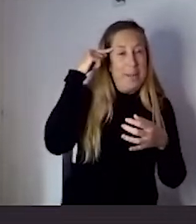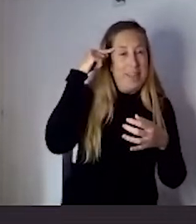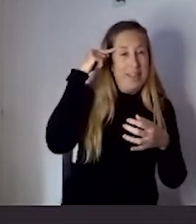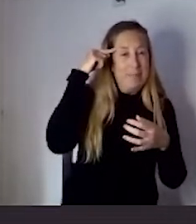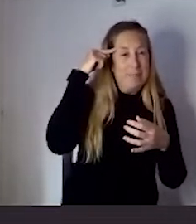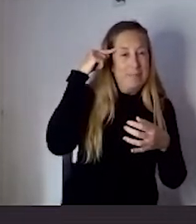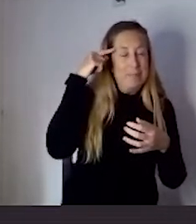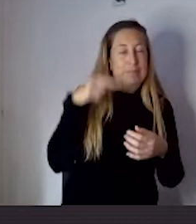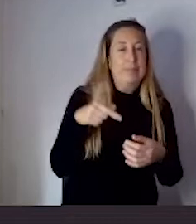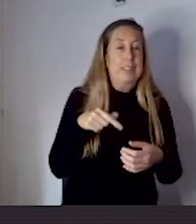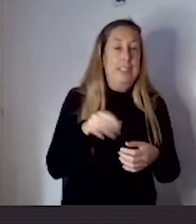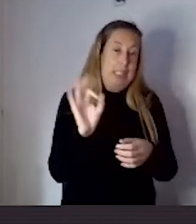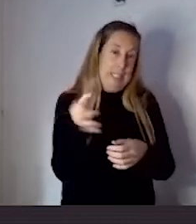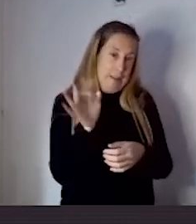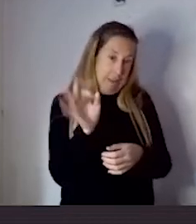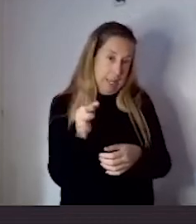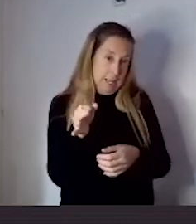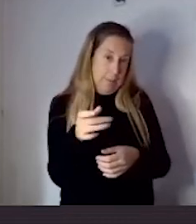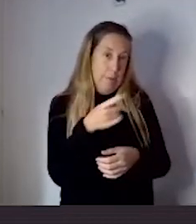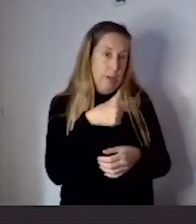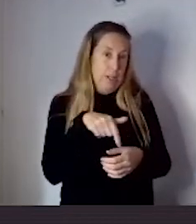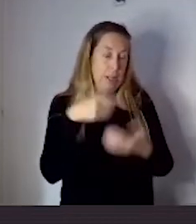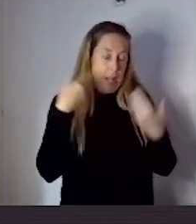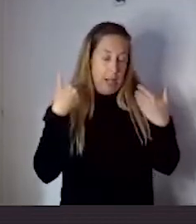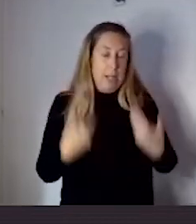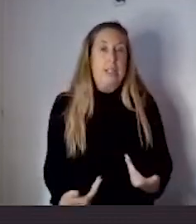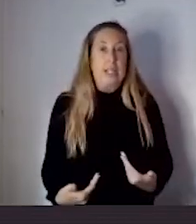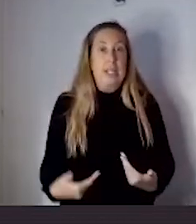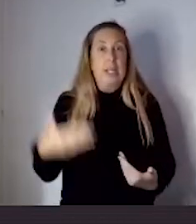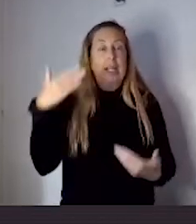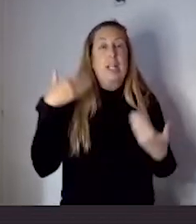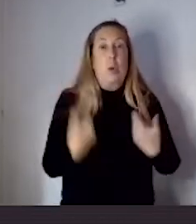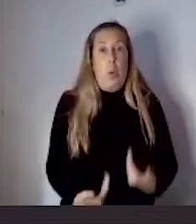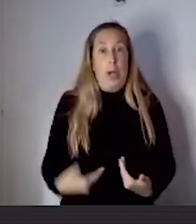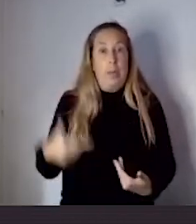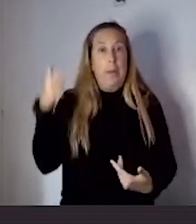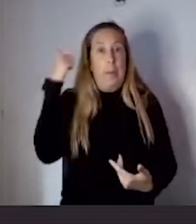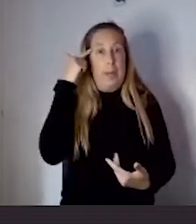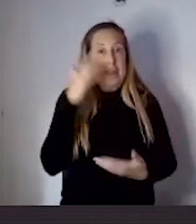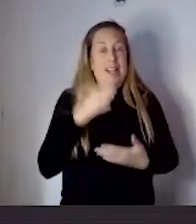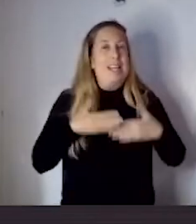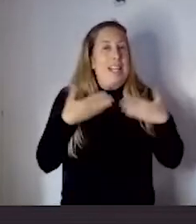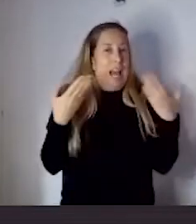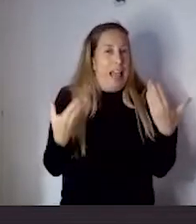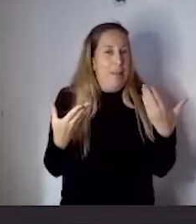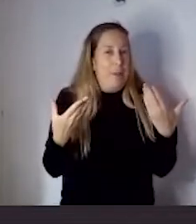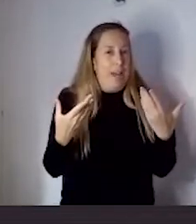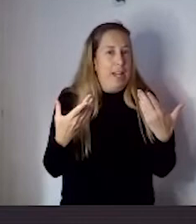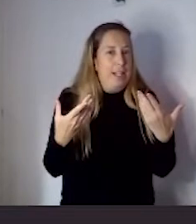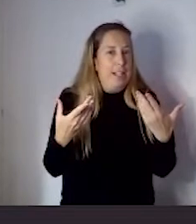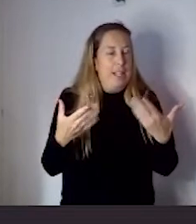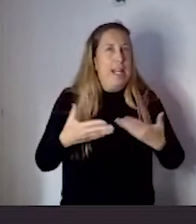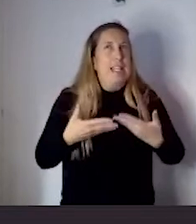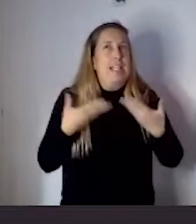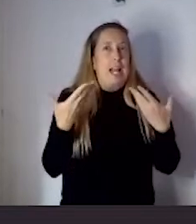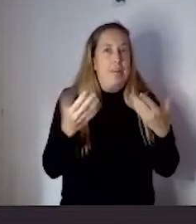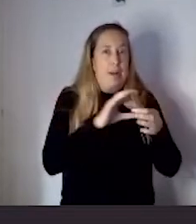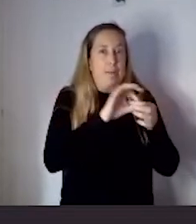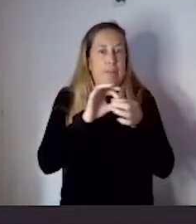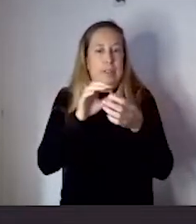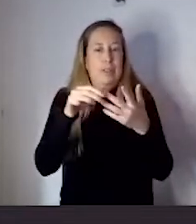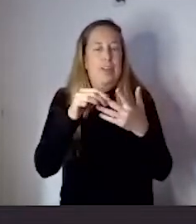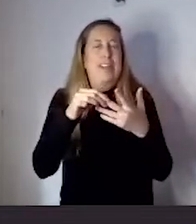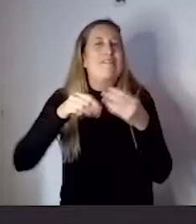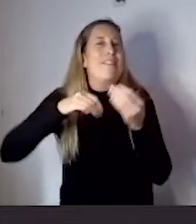somos seres de mente cuerpo y alma y esa alma es parte del bienestar familiar esa